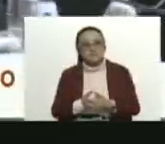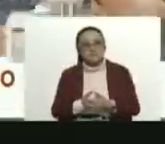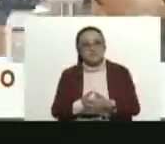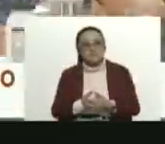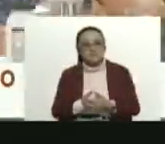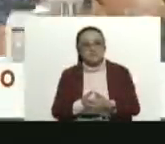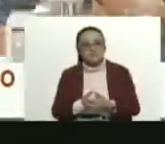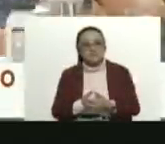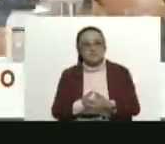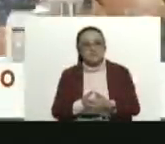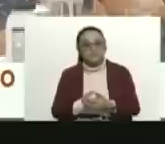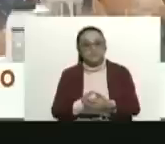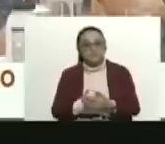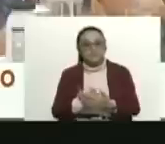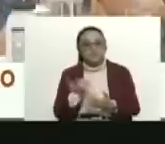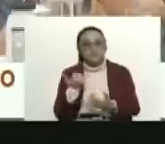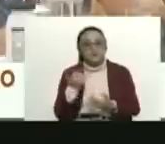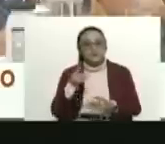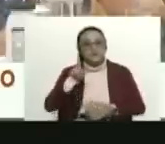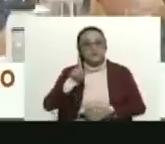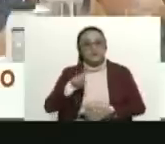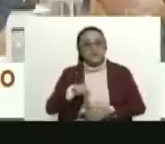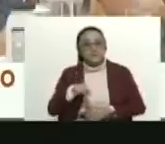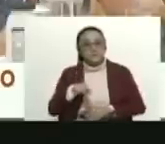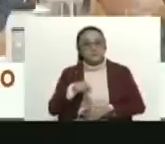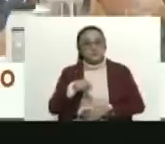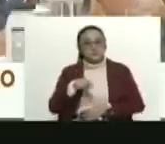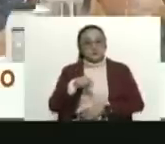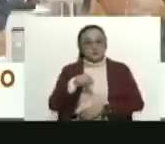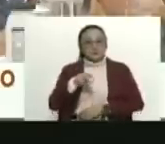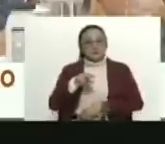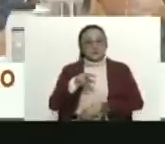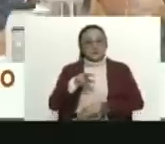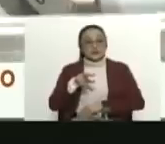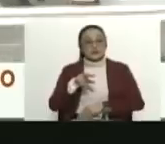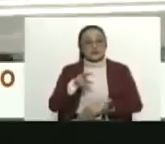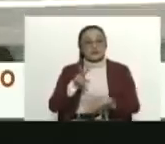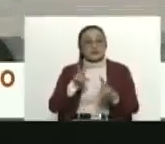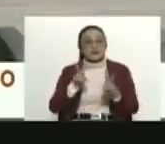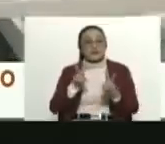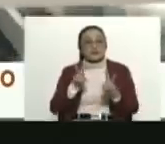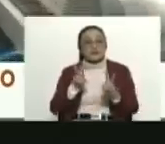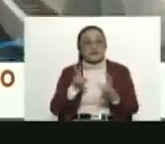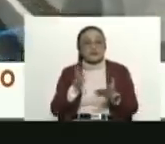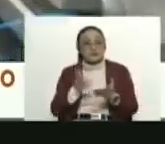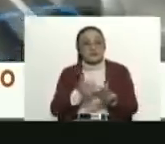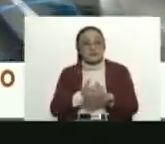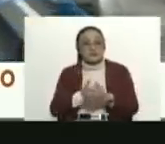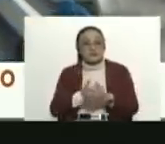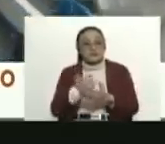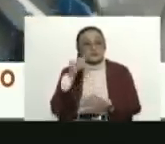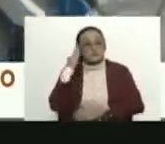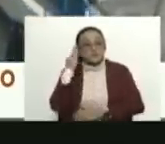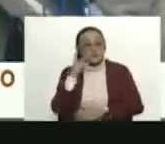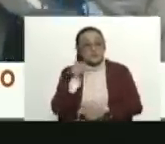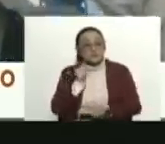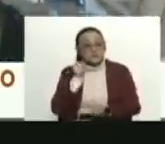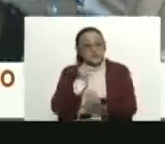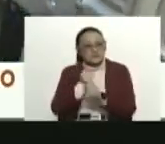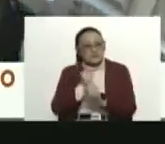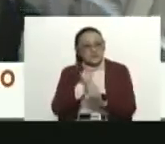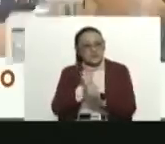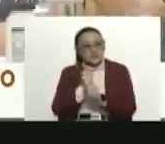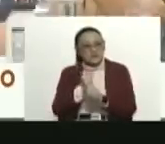tratamiento? Nos interesan también los biomarcadores moleculares que se van generando en la comunidad. Y quería saber si están trabajando en este